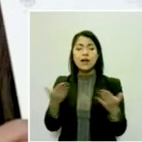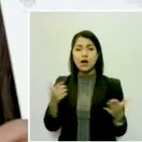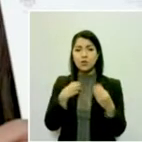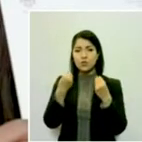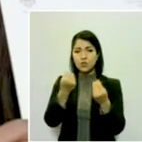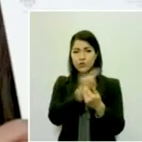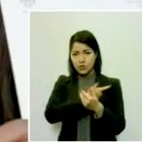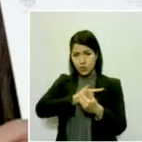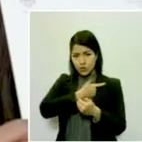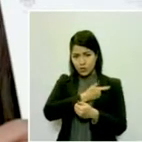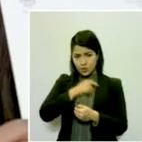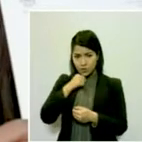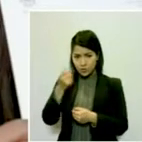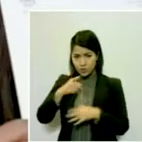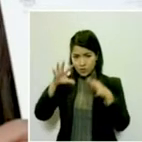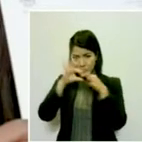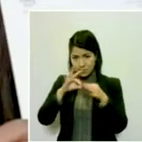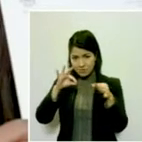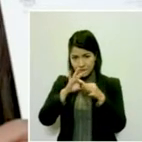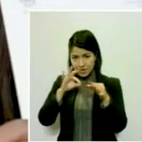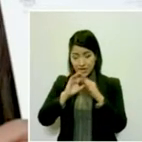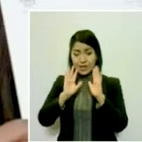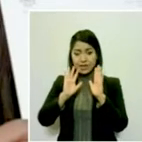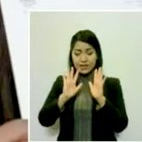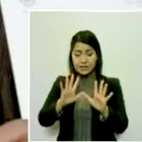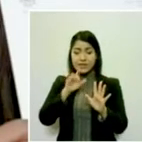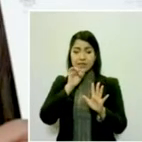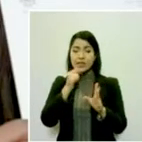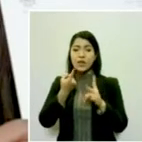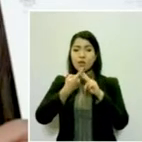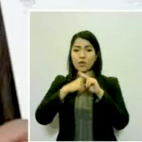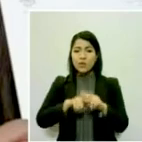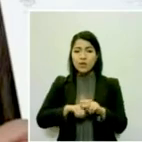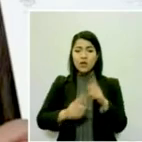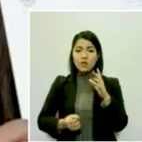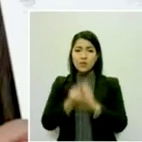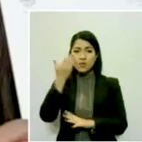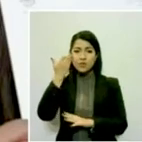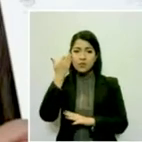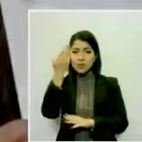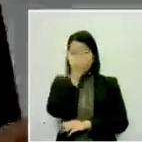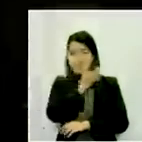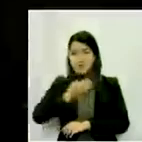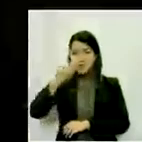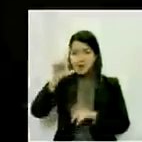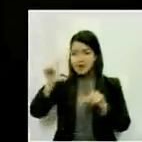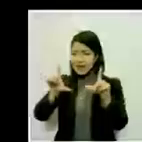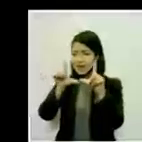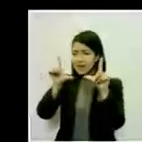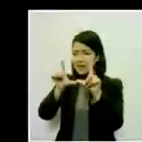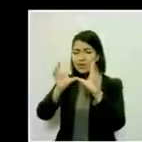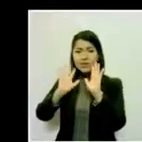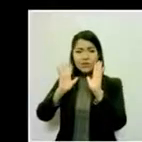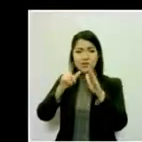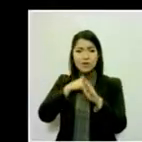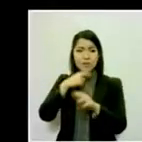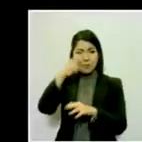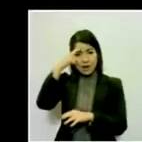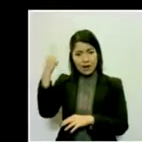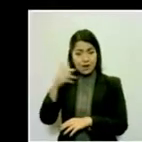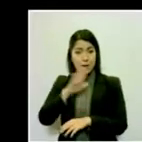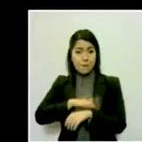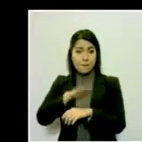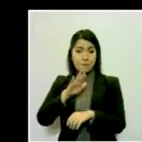gusto, les informamos que estamos arrancando un nuevo ciclo escolar, que estamos listos y preparados para recibir